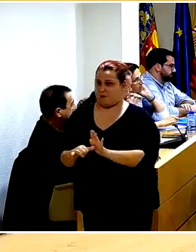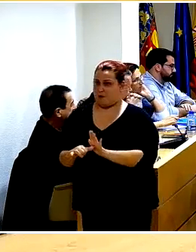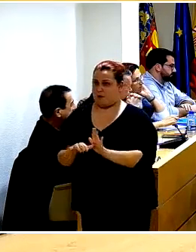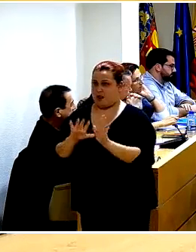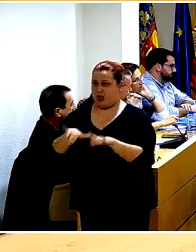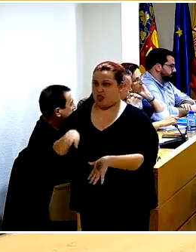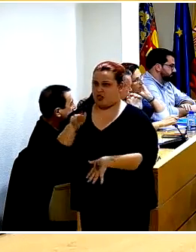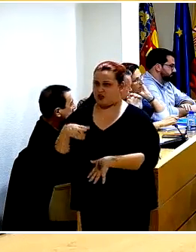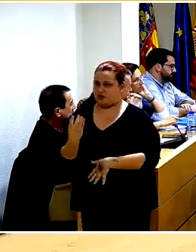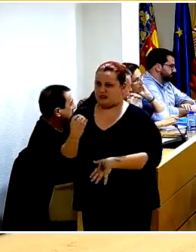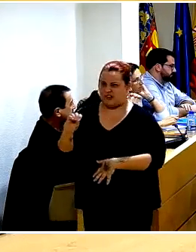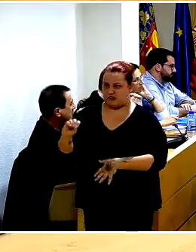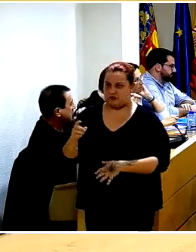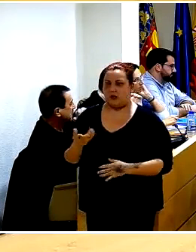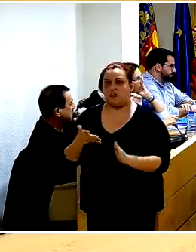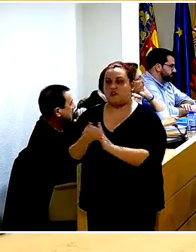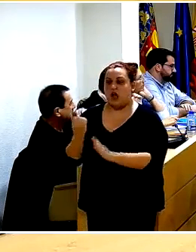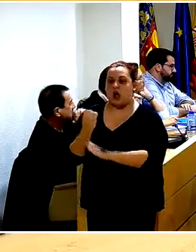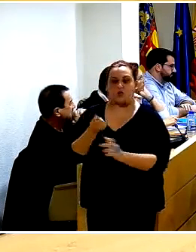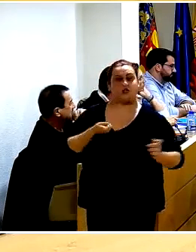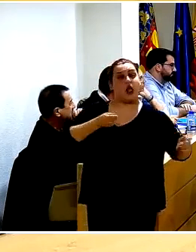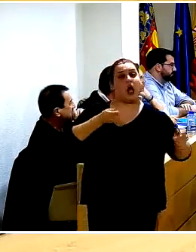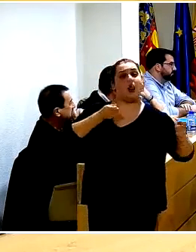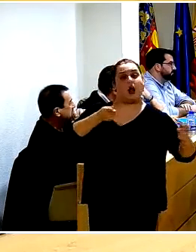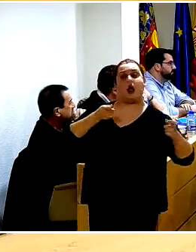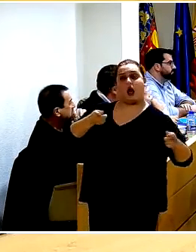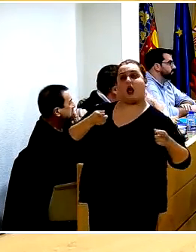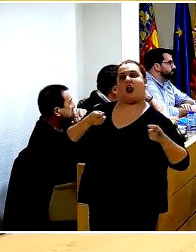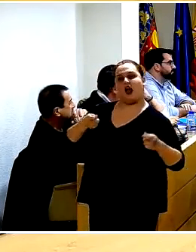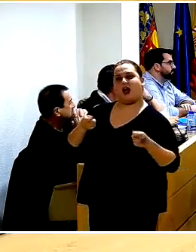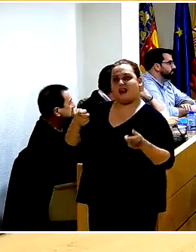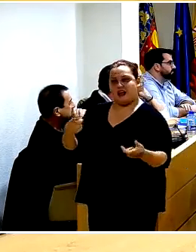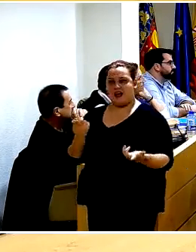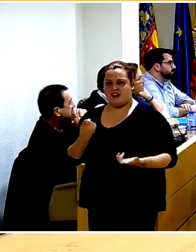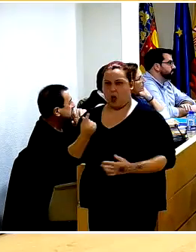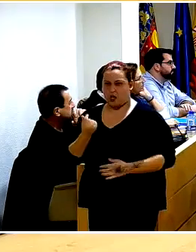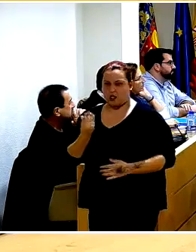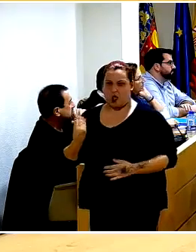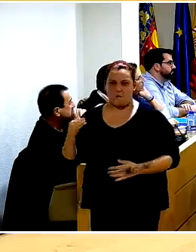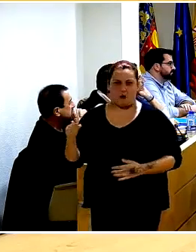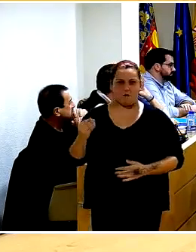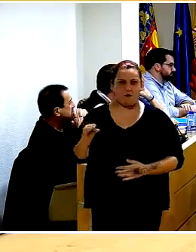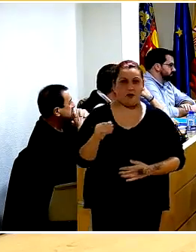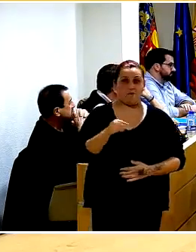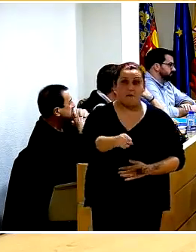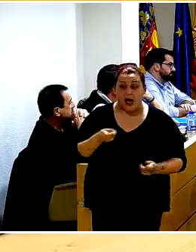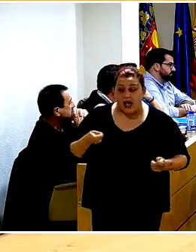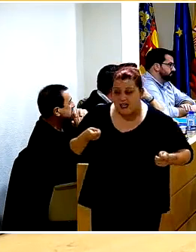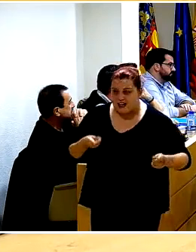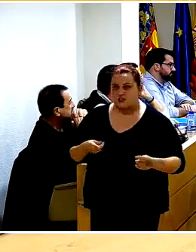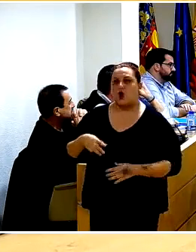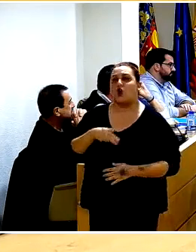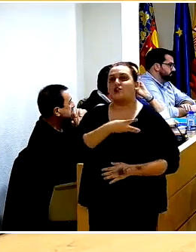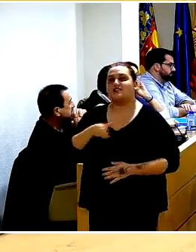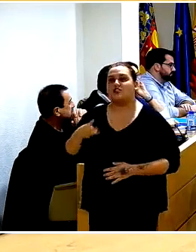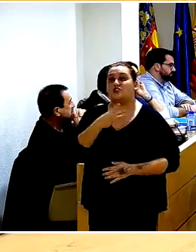han vuelto locos y han empezado a dar ayudas de forma indiscriminada o de mucha cuantía, el gasto de esos 335.000